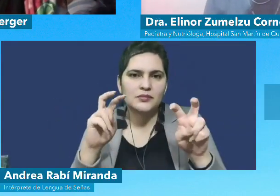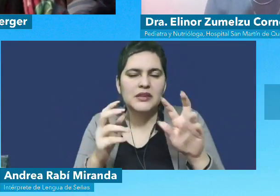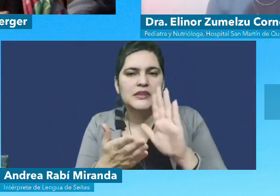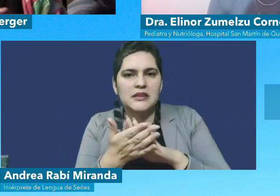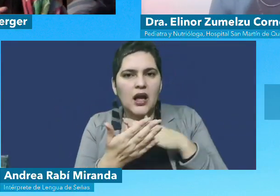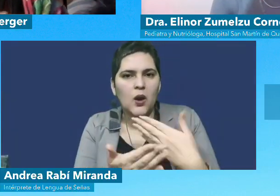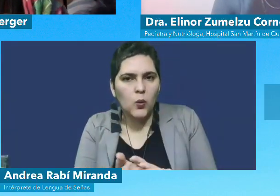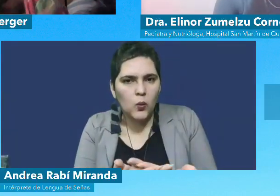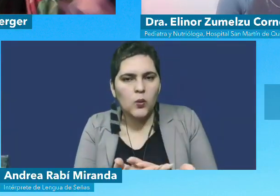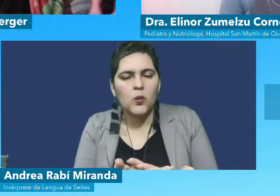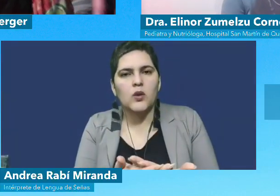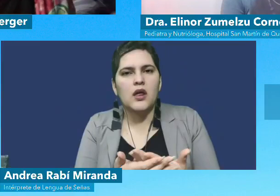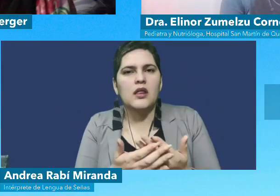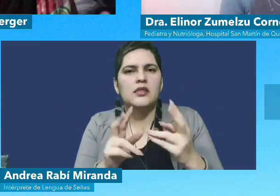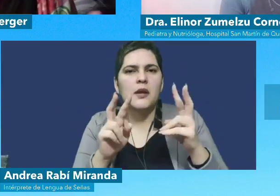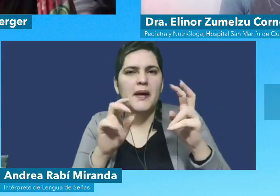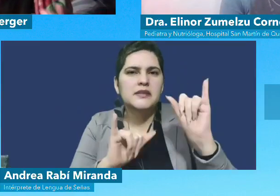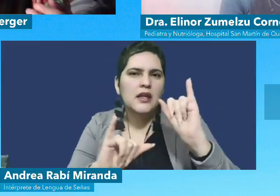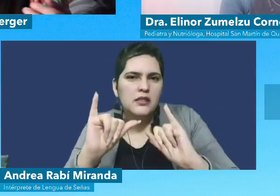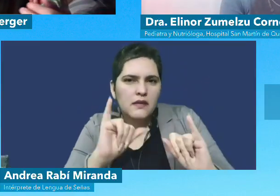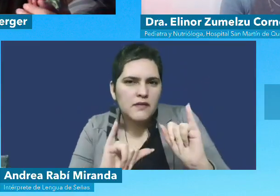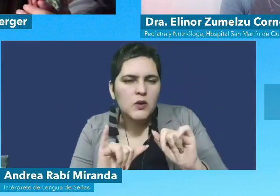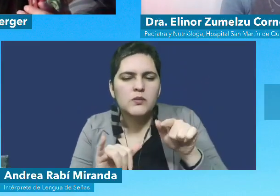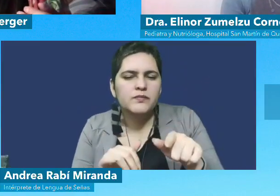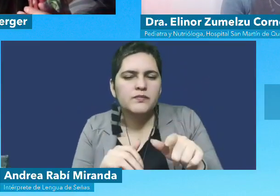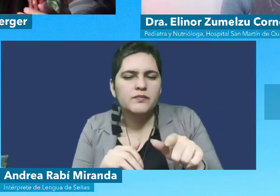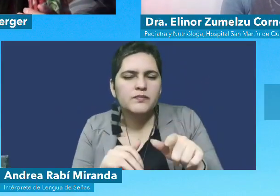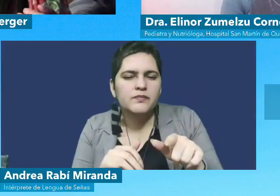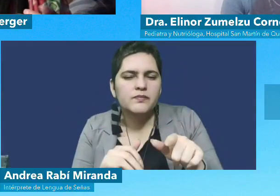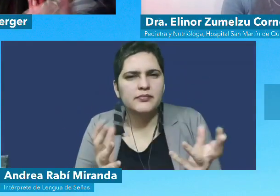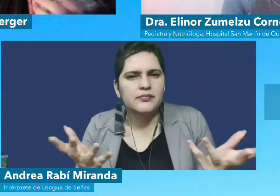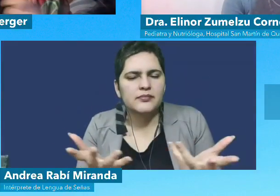ámbito científico, a qué nos enfrentamos realmente.